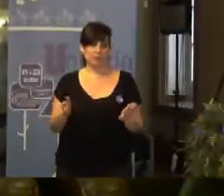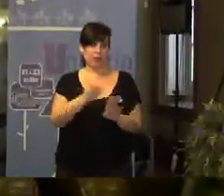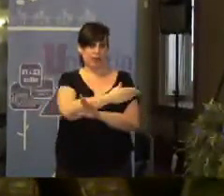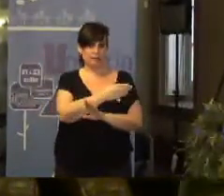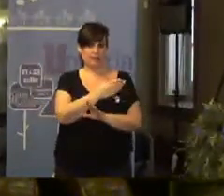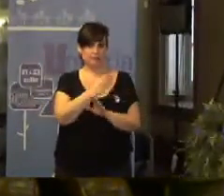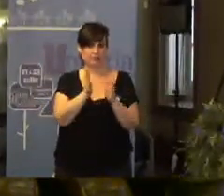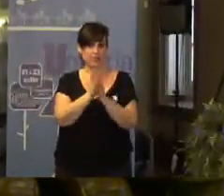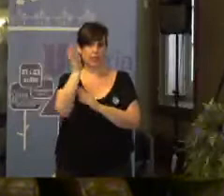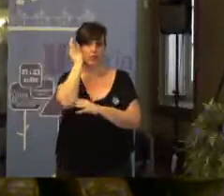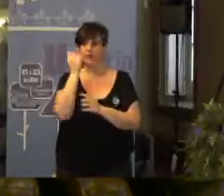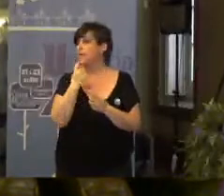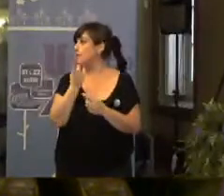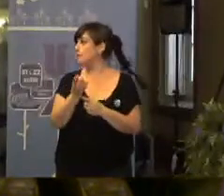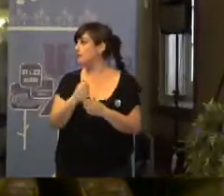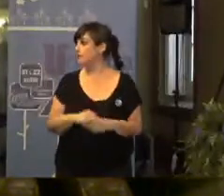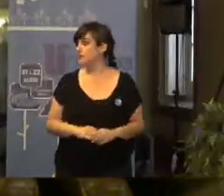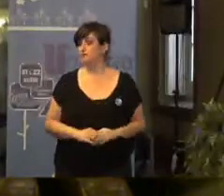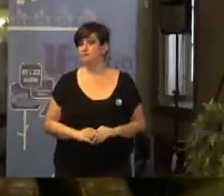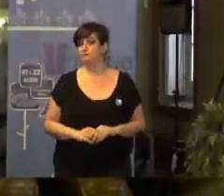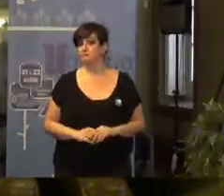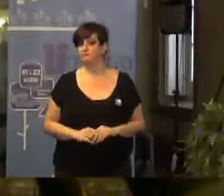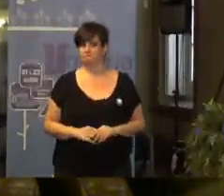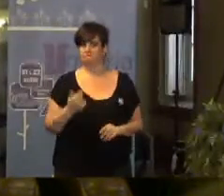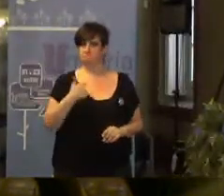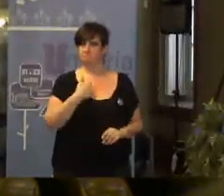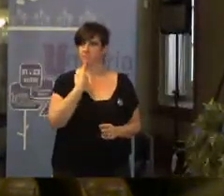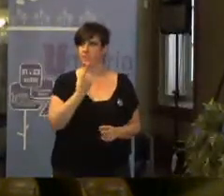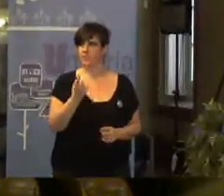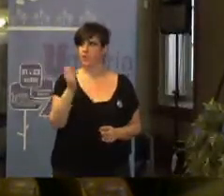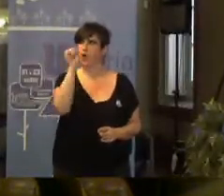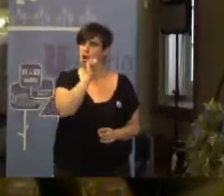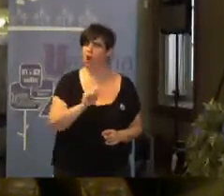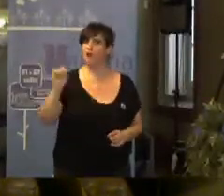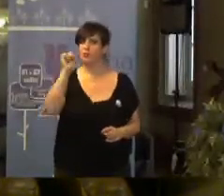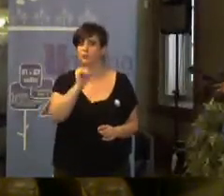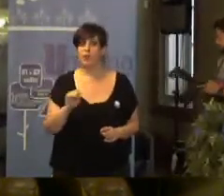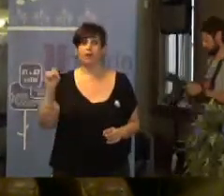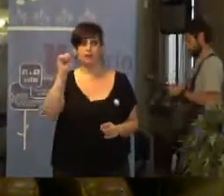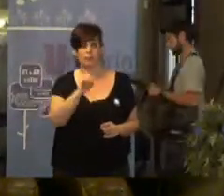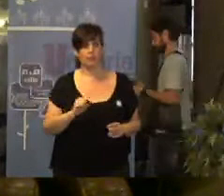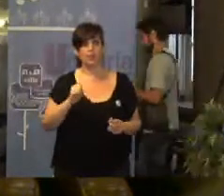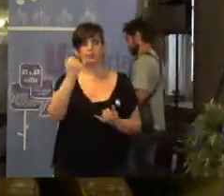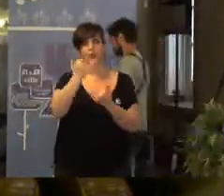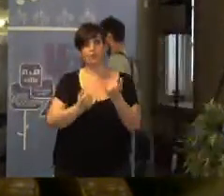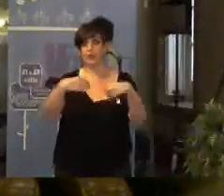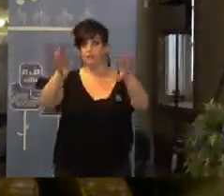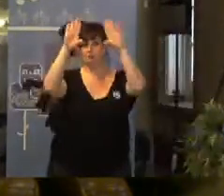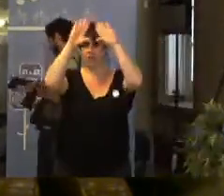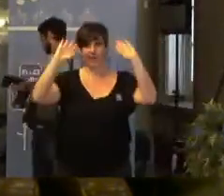Xosé, pois creo que foi... Bueno, eu levo moitos anos dicindo que o feminismo foi a única revolución realmente que triunfou no século